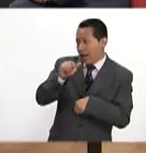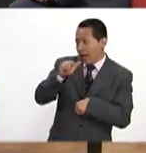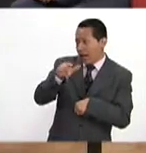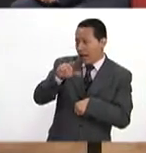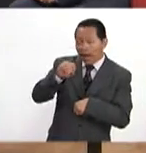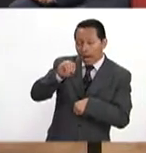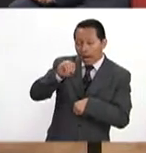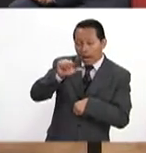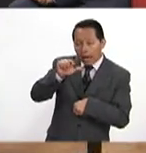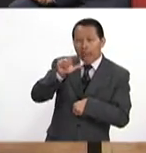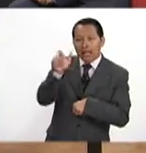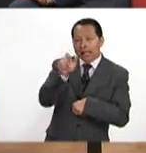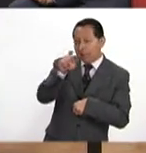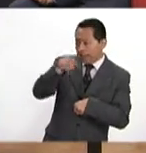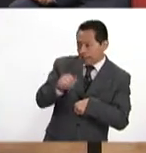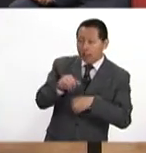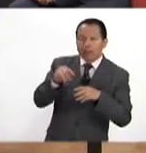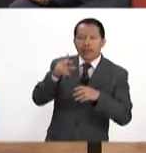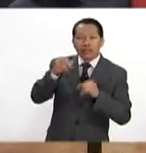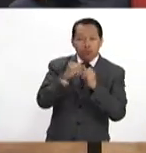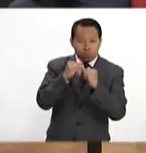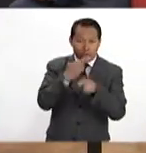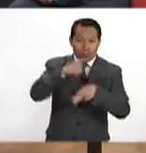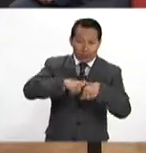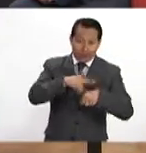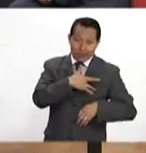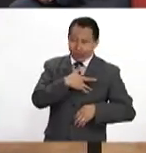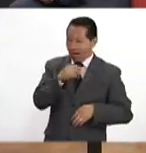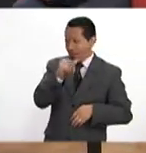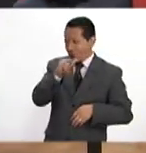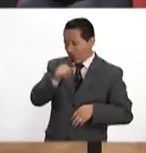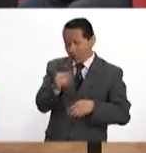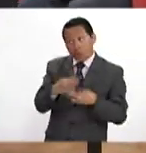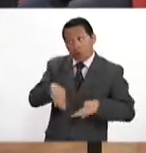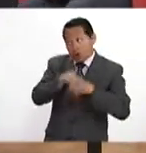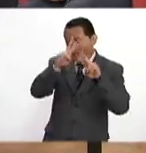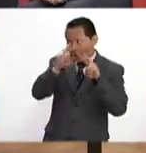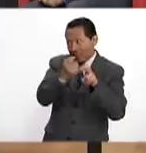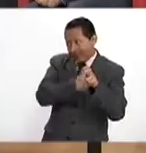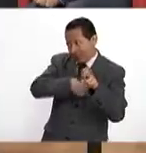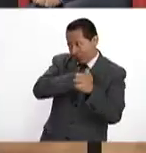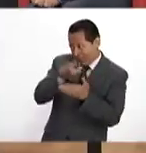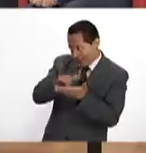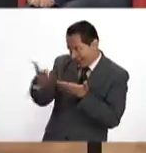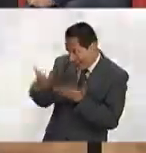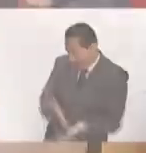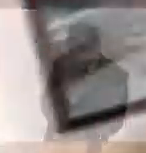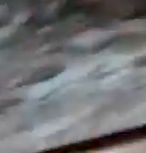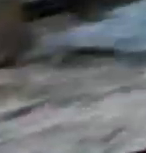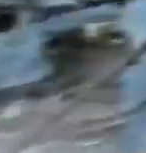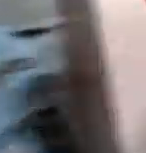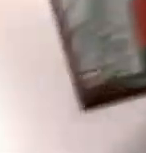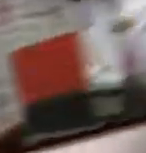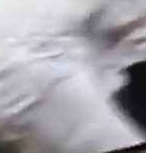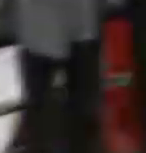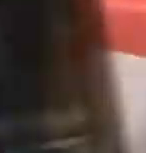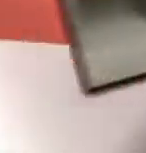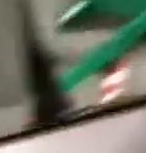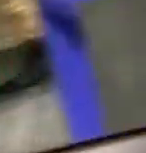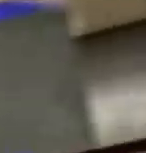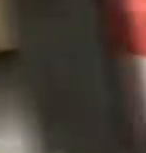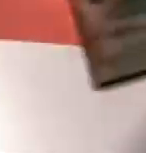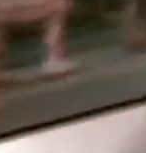del Instituto Nacional de Cardiología. Un placer hablar con usted sobre este importante tema de salud. Gracias. Muchas gracias. Excelente día.